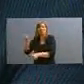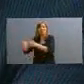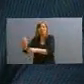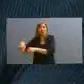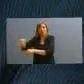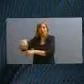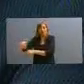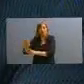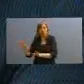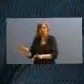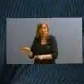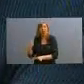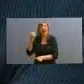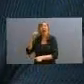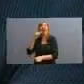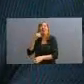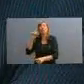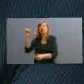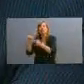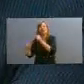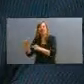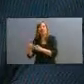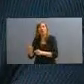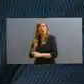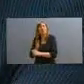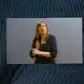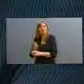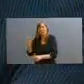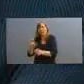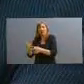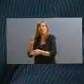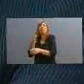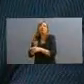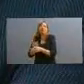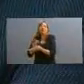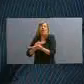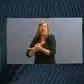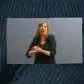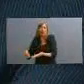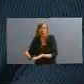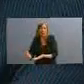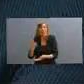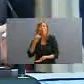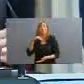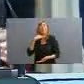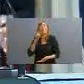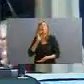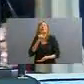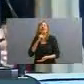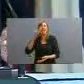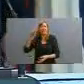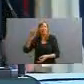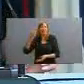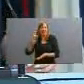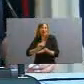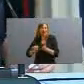no así los académicos y científicos, que siempre son abogados, juristas, cuando en